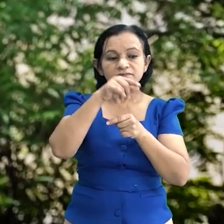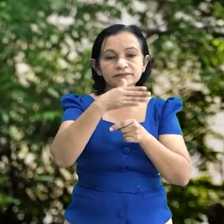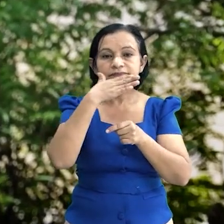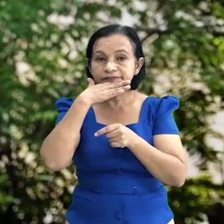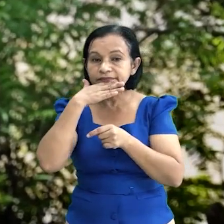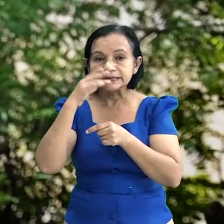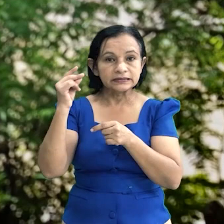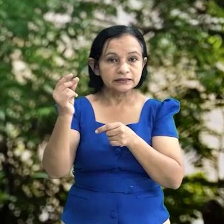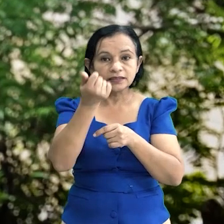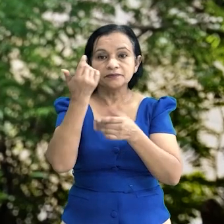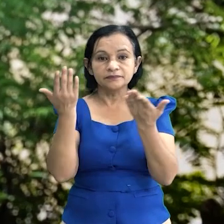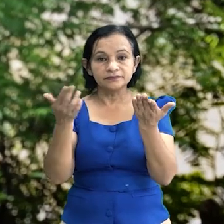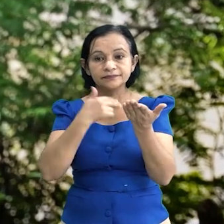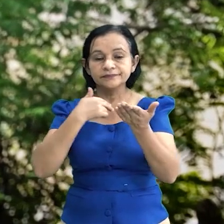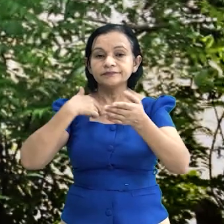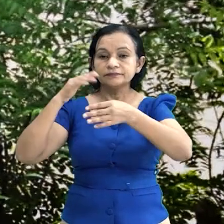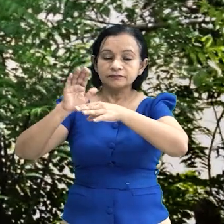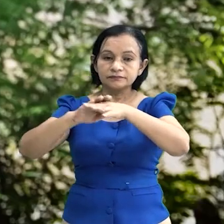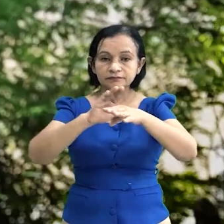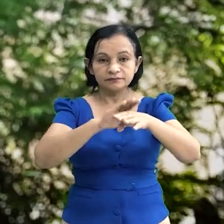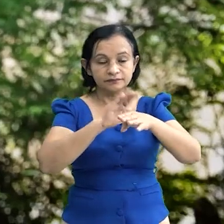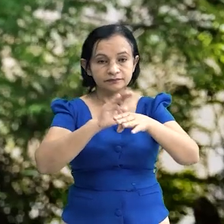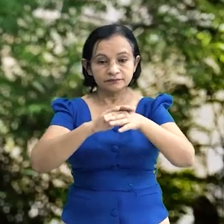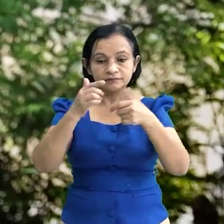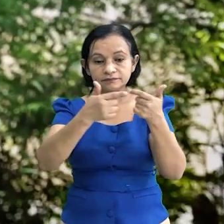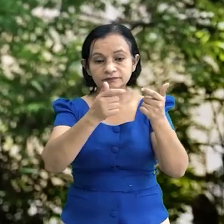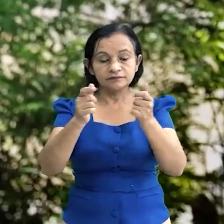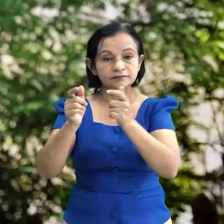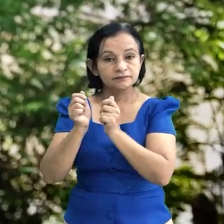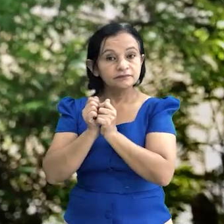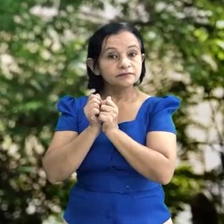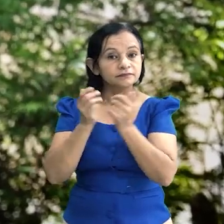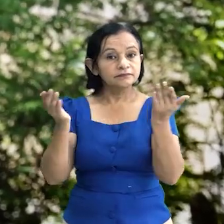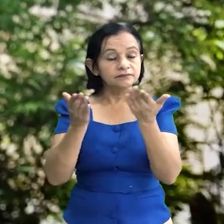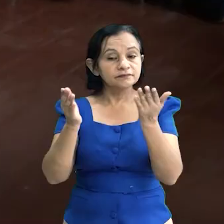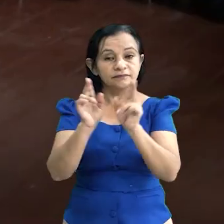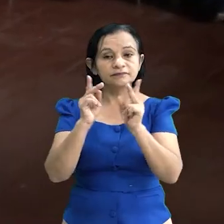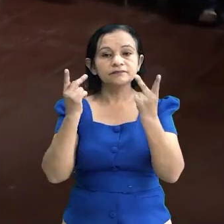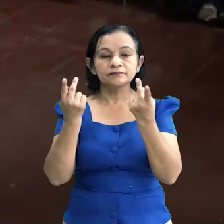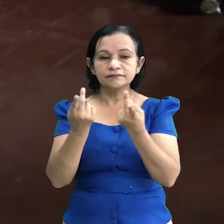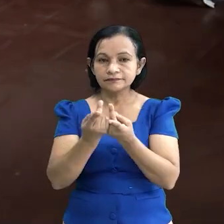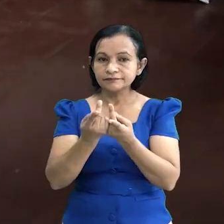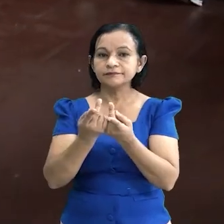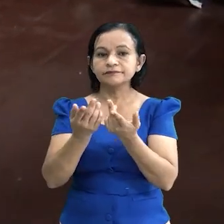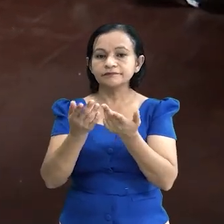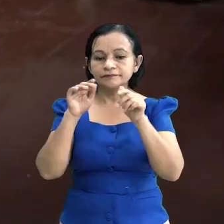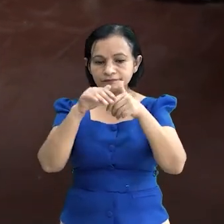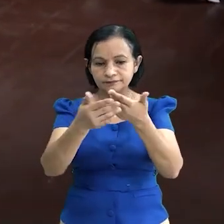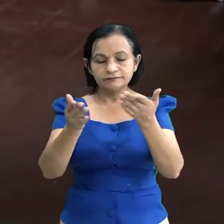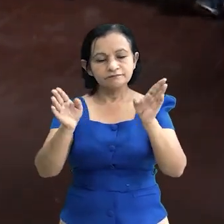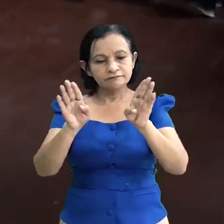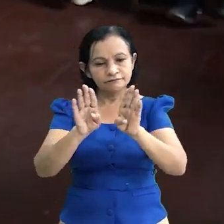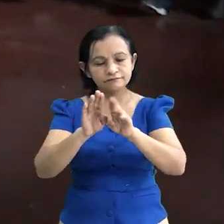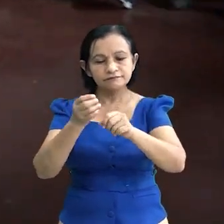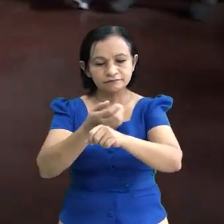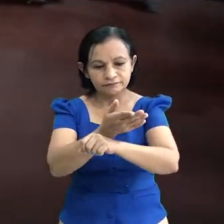e inmediatamente pues la activación tanto de la brigada como también de la población. Desde la aula venimos